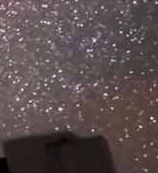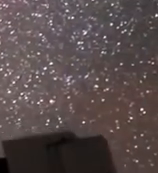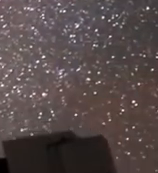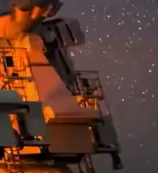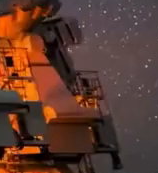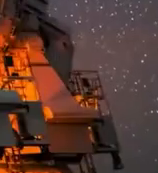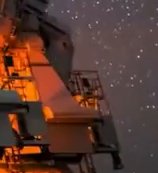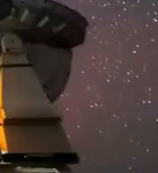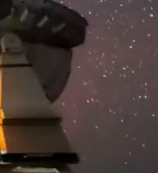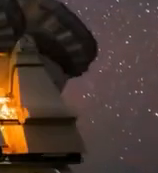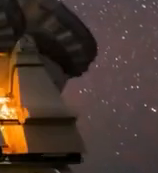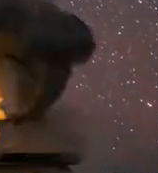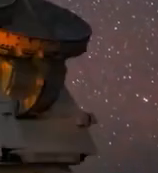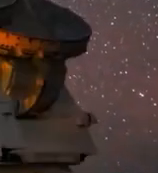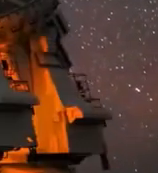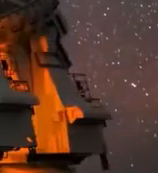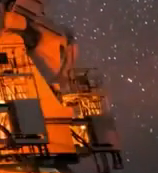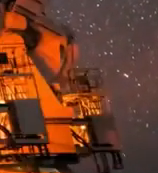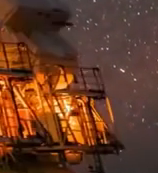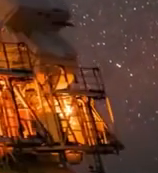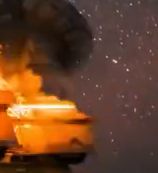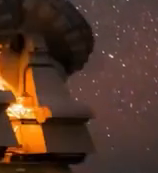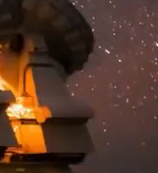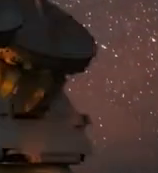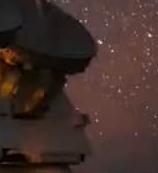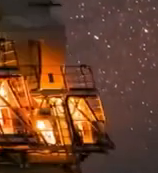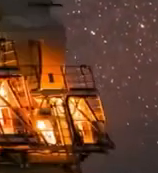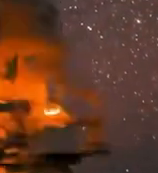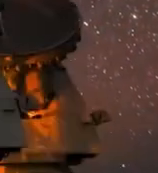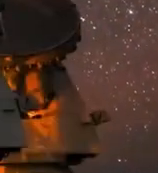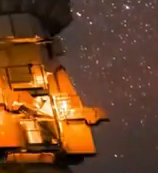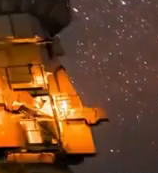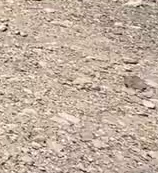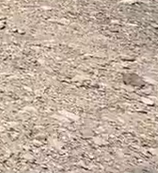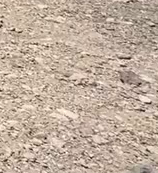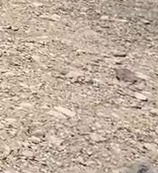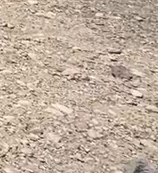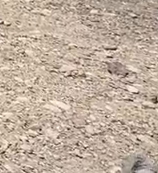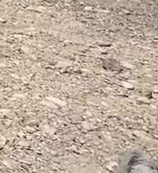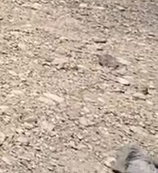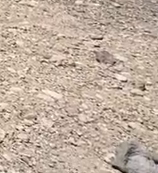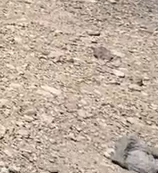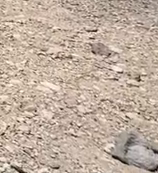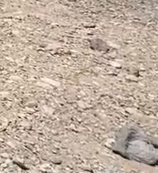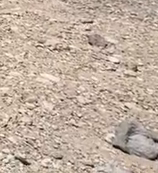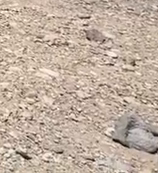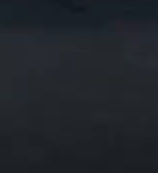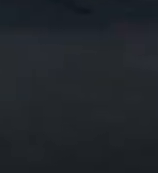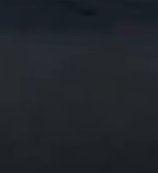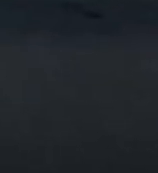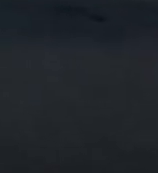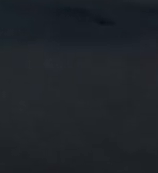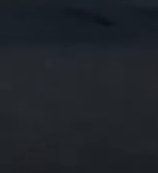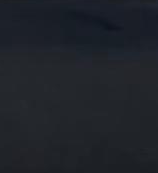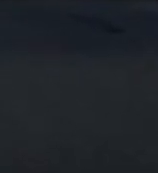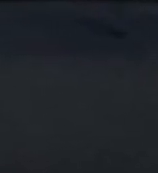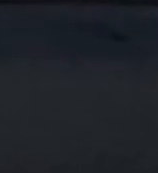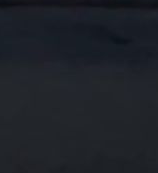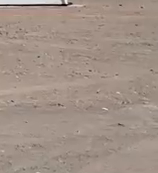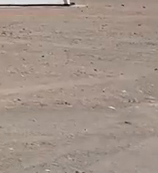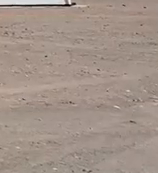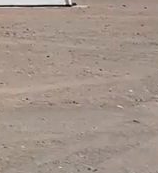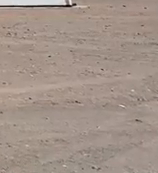desarrollo de la ciencia que Explore el cosmos desde la tierra permitiendo que los observatorios más avanzados del mundo estén